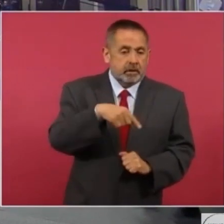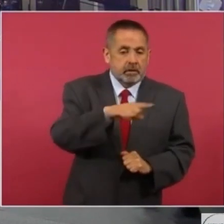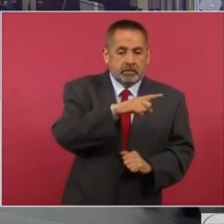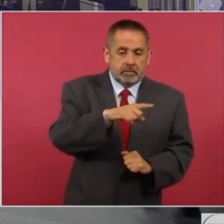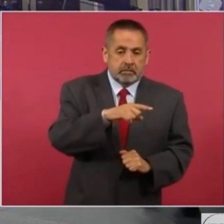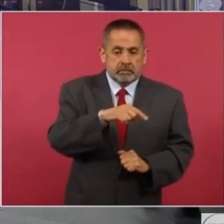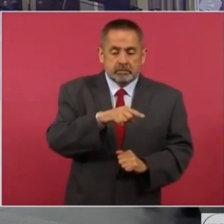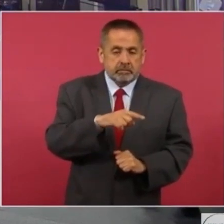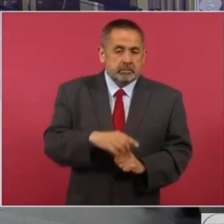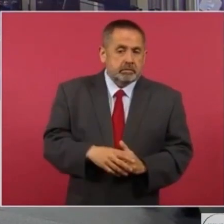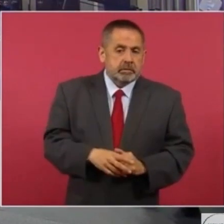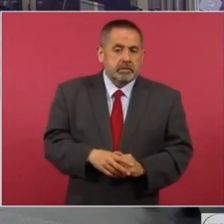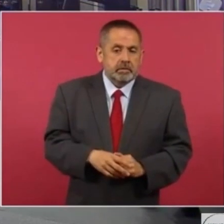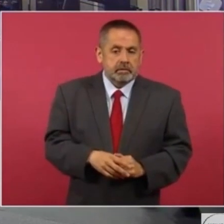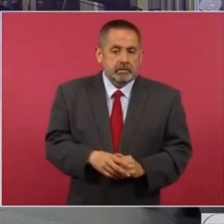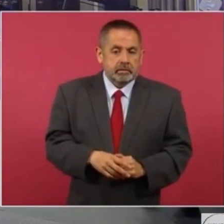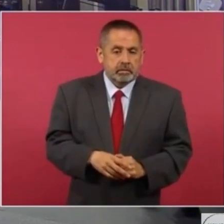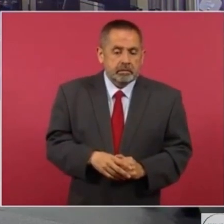por